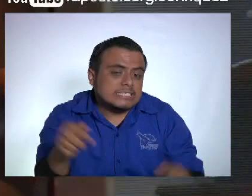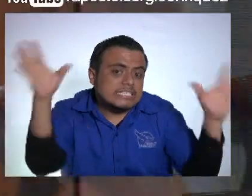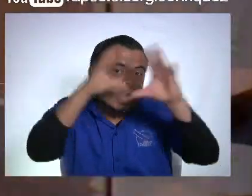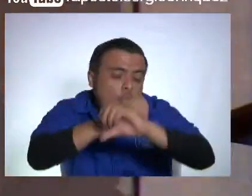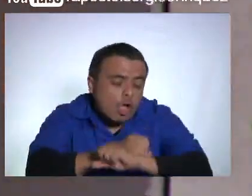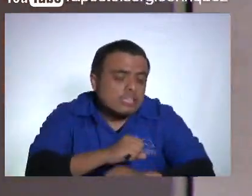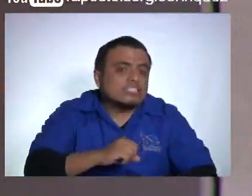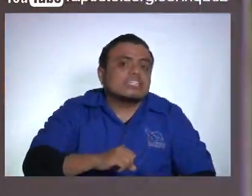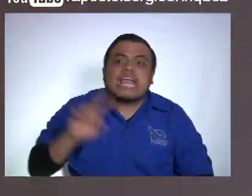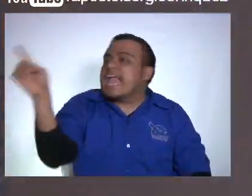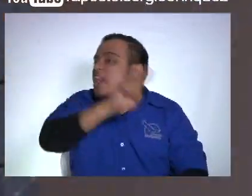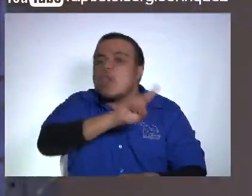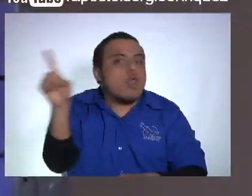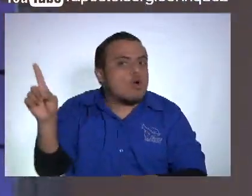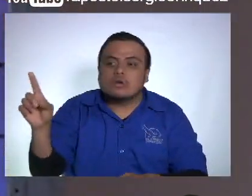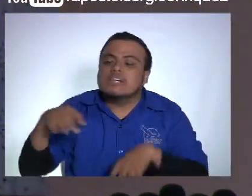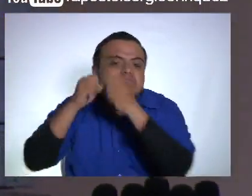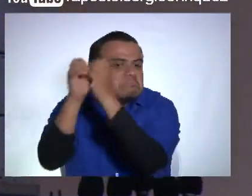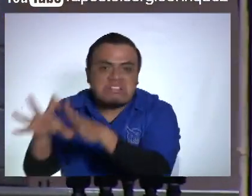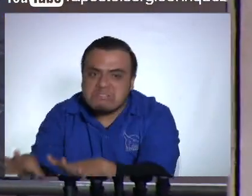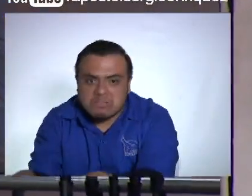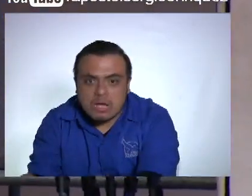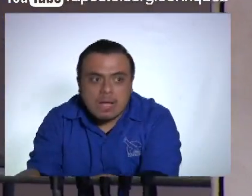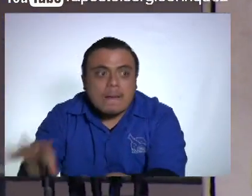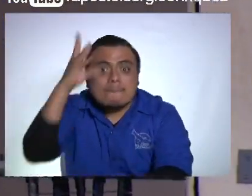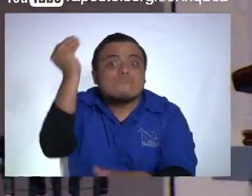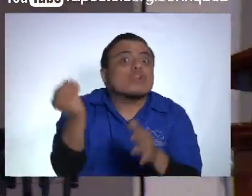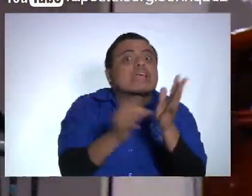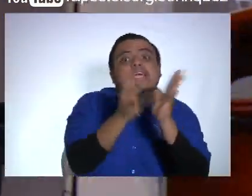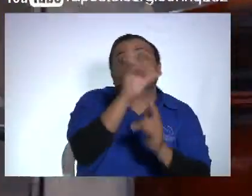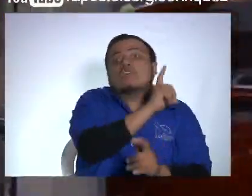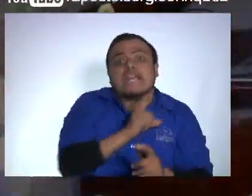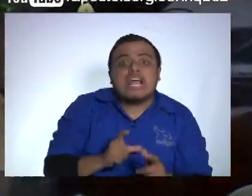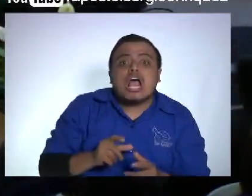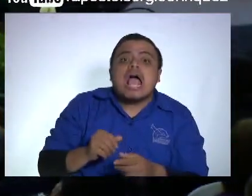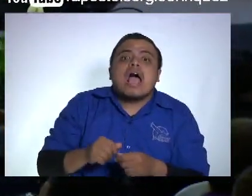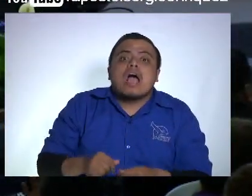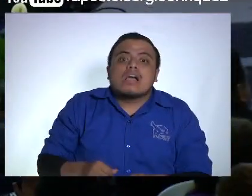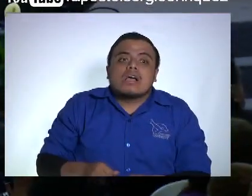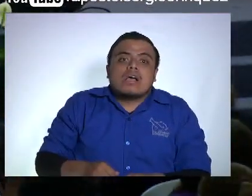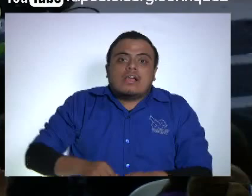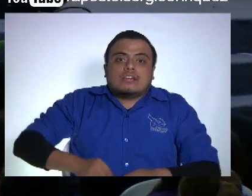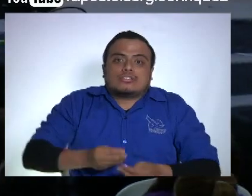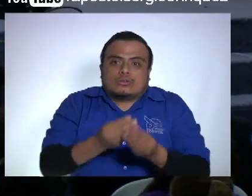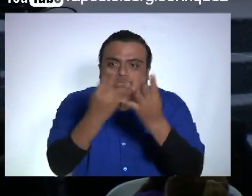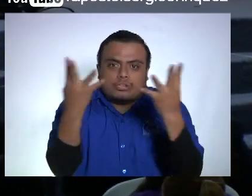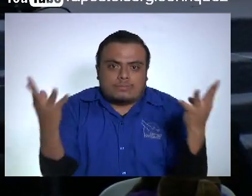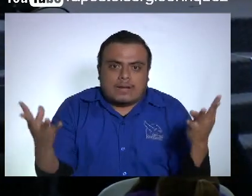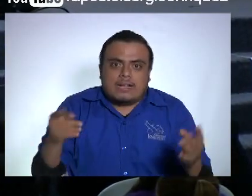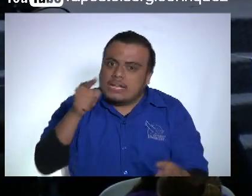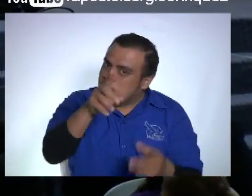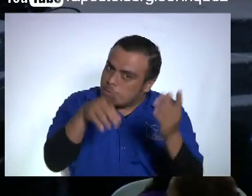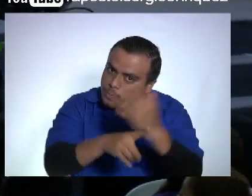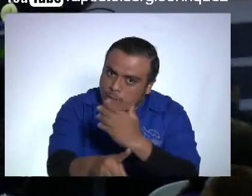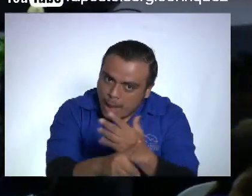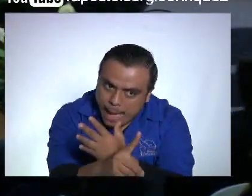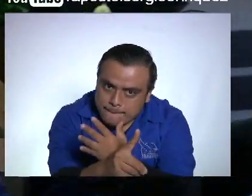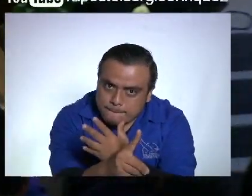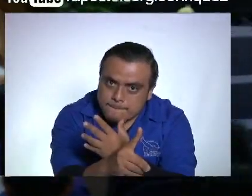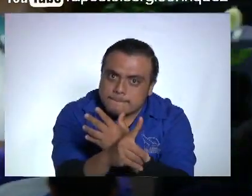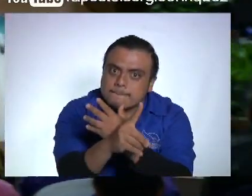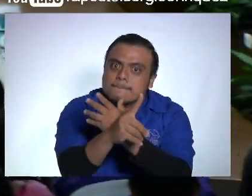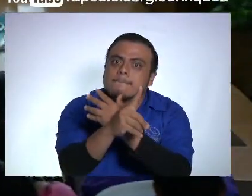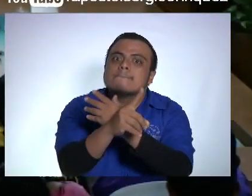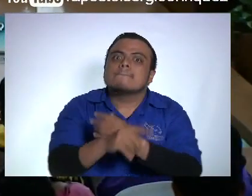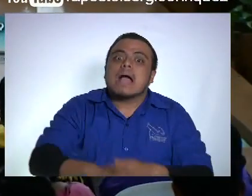no todo está perdido, que Jesucristo es la solución a tu problema, que Jesucristo fue